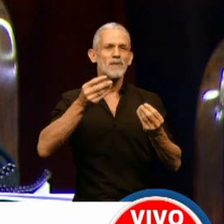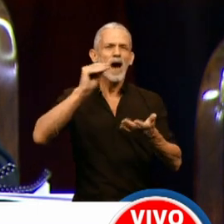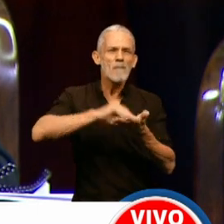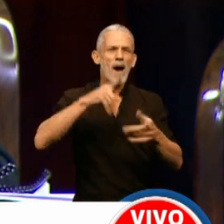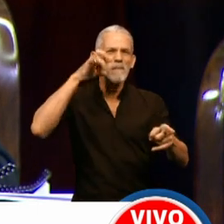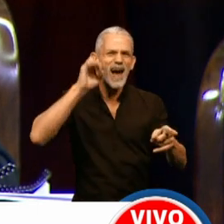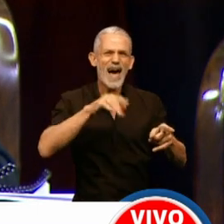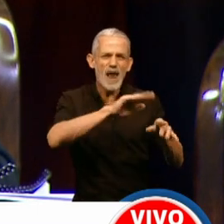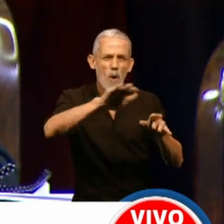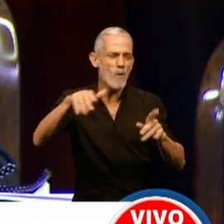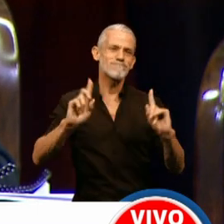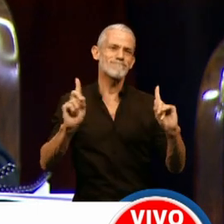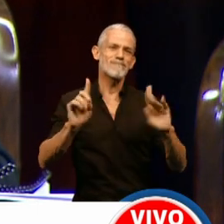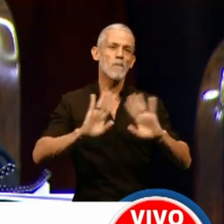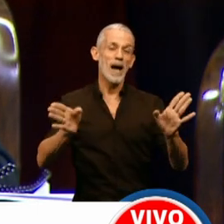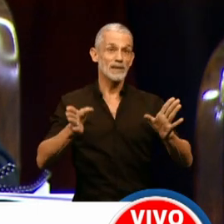micaela